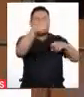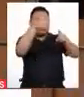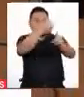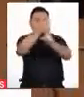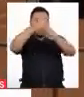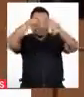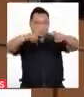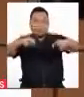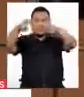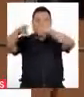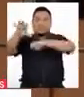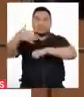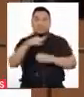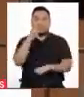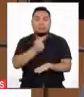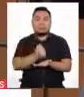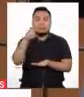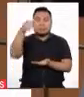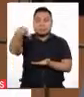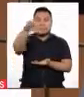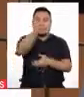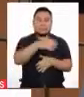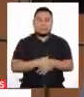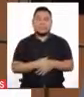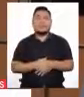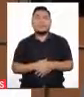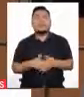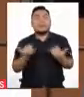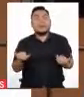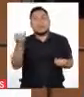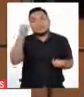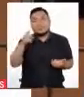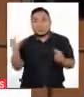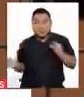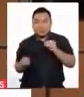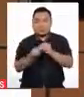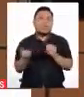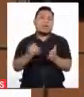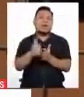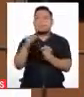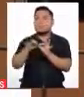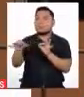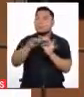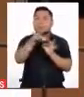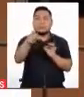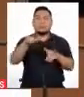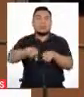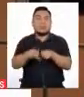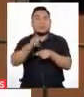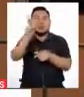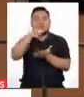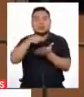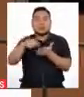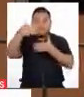validado por el Instituto Nacional de Salud. La idea es que van a incorporarse otras regiones dentro de dos semanas.